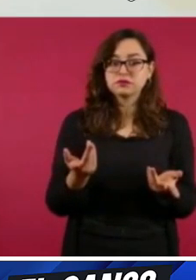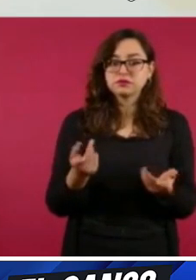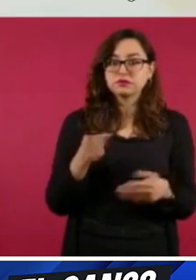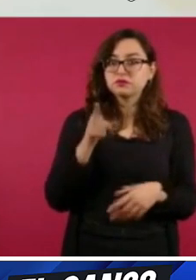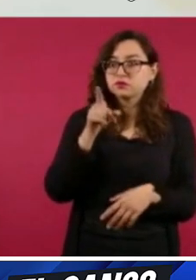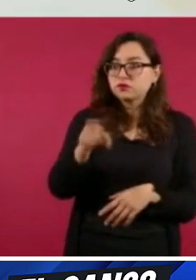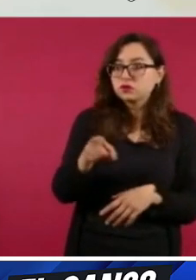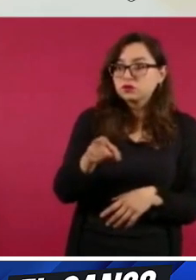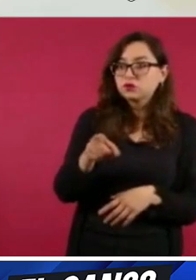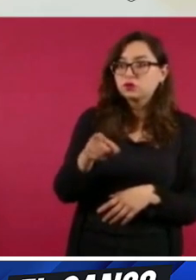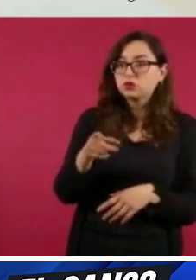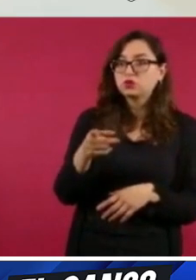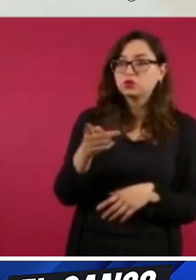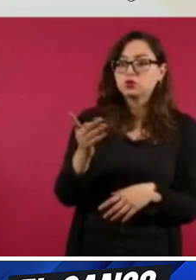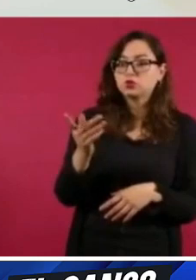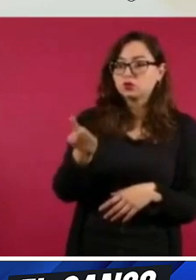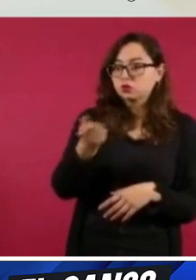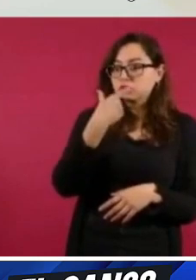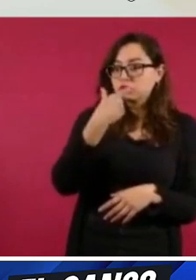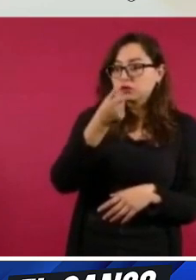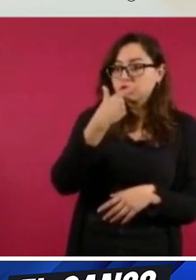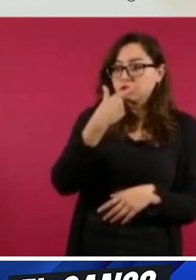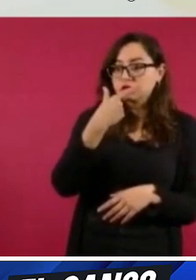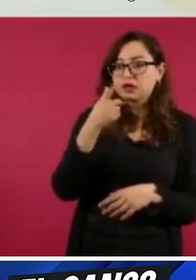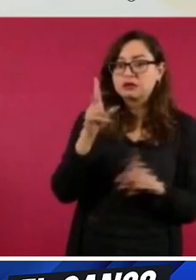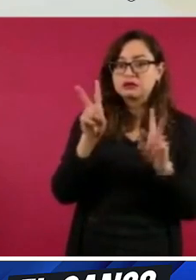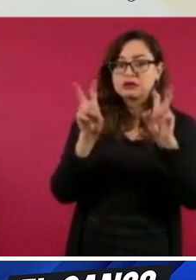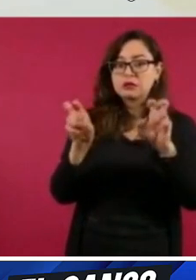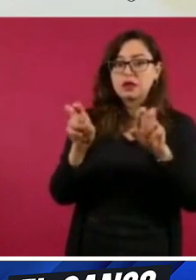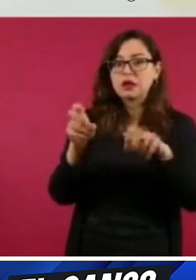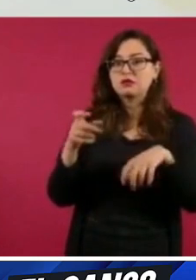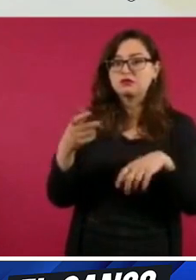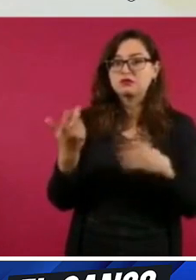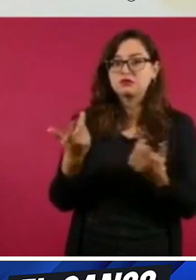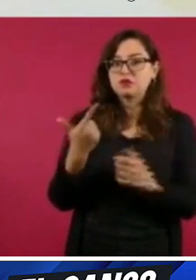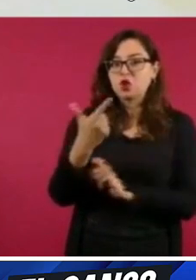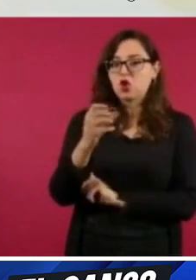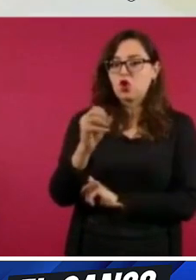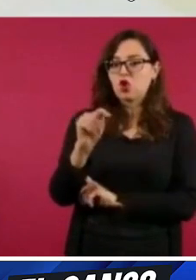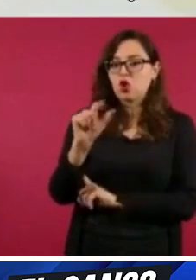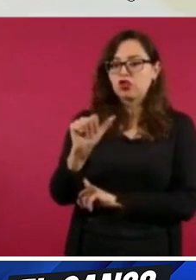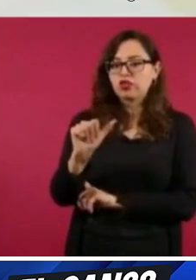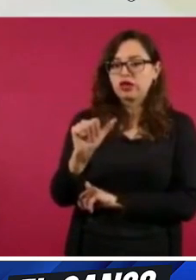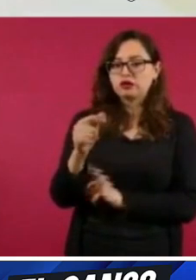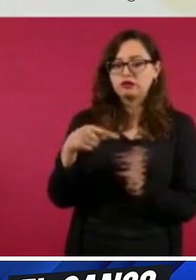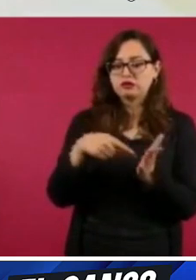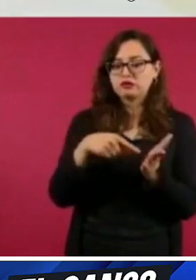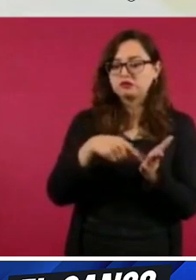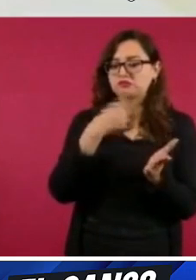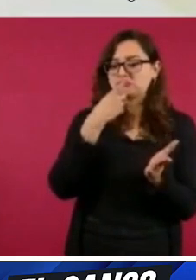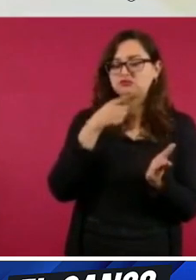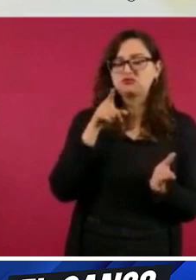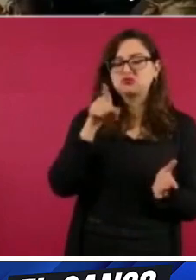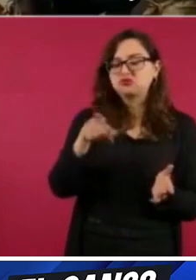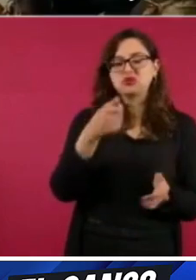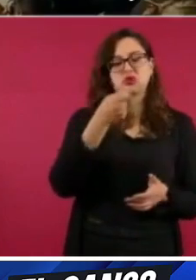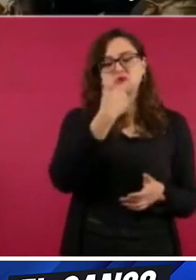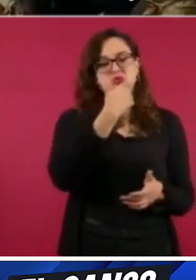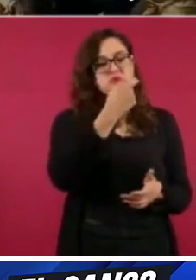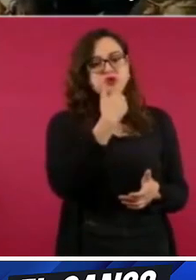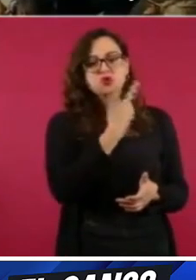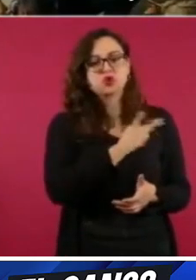varios. Ah, pero que no aceptó pastillas para la gota. Que no acepté, dice. Sí, dice que no aceptó, que no